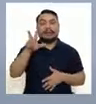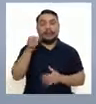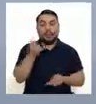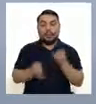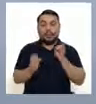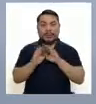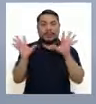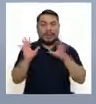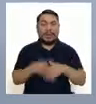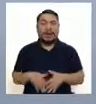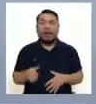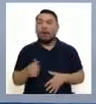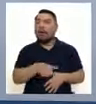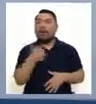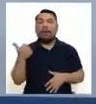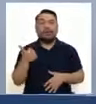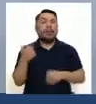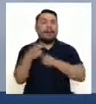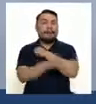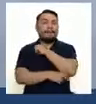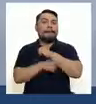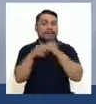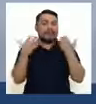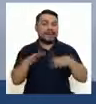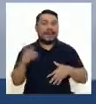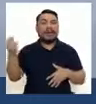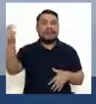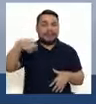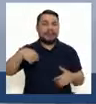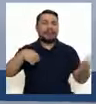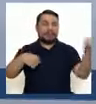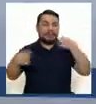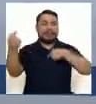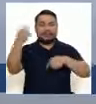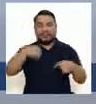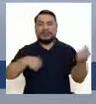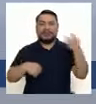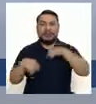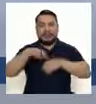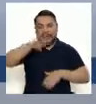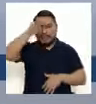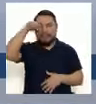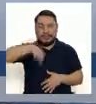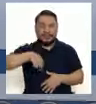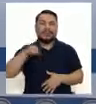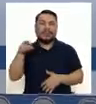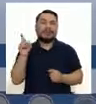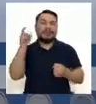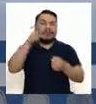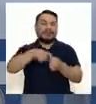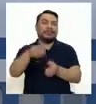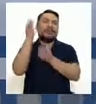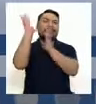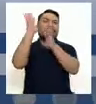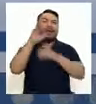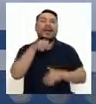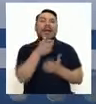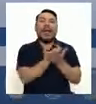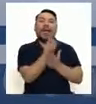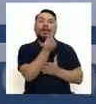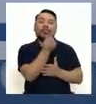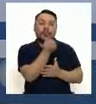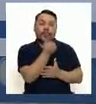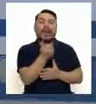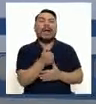días han llegado otras importantes personalidades a nuestro país para formar parte de este foro y que